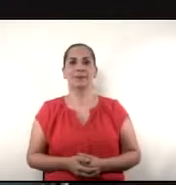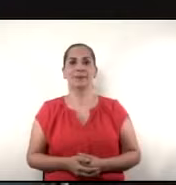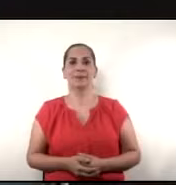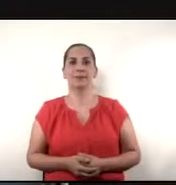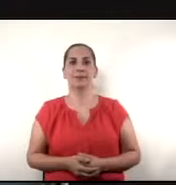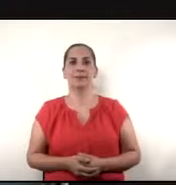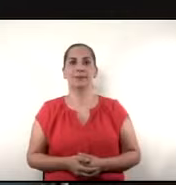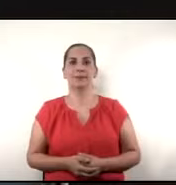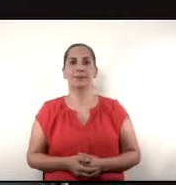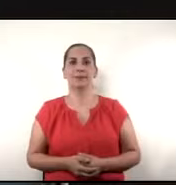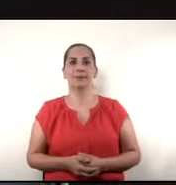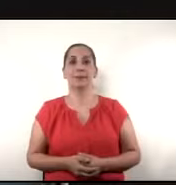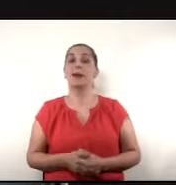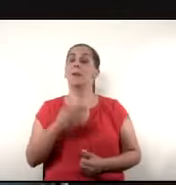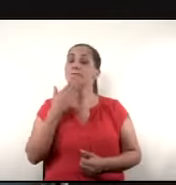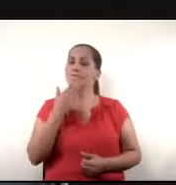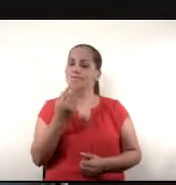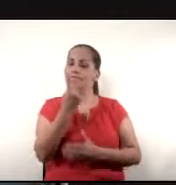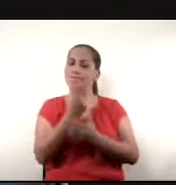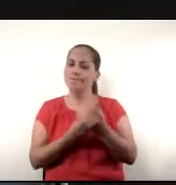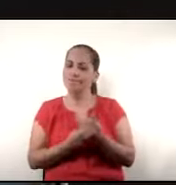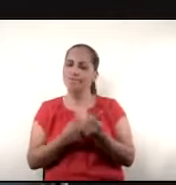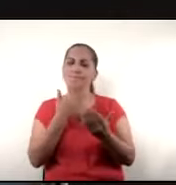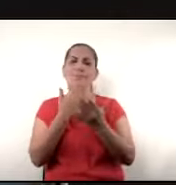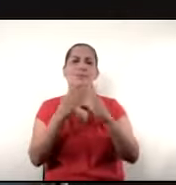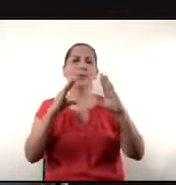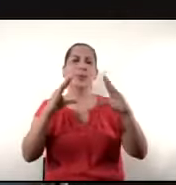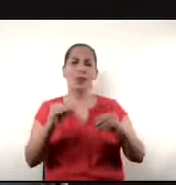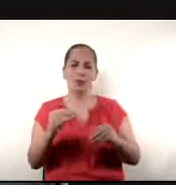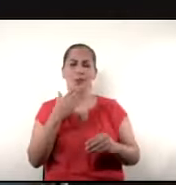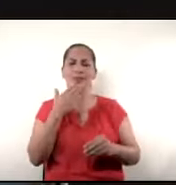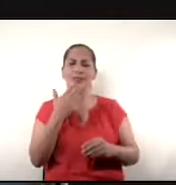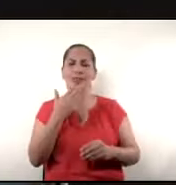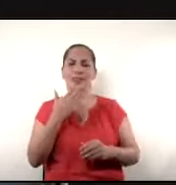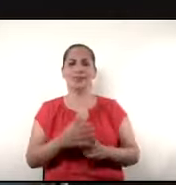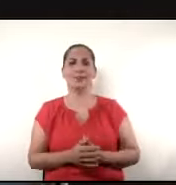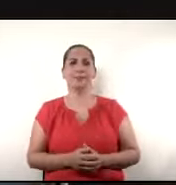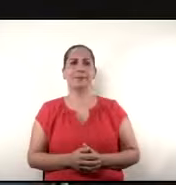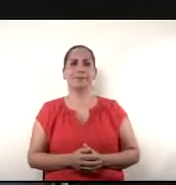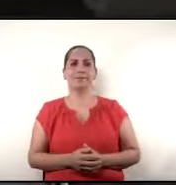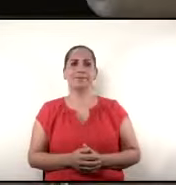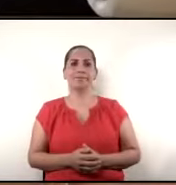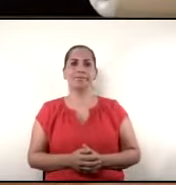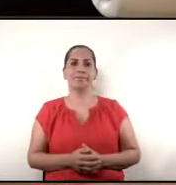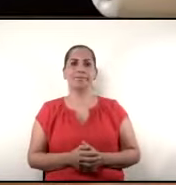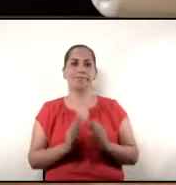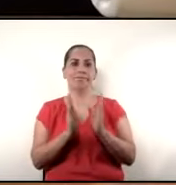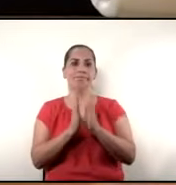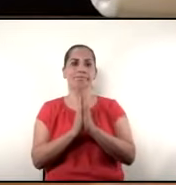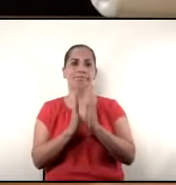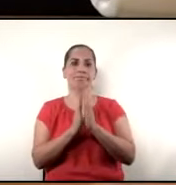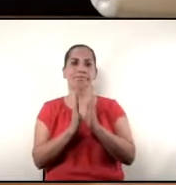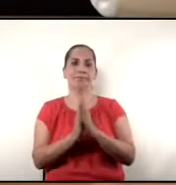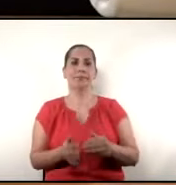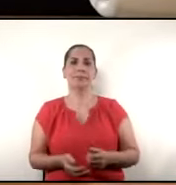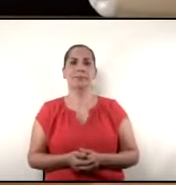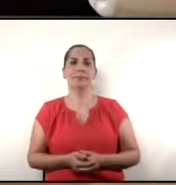Ya hoy en día no sabía uno. Muchas gracias a ambos, de verdad. Muy buenas noches. Muchas gracias. Muchísimas gracias, de verdad. Muy amable.